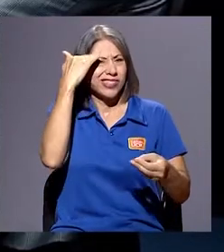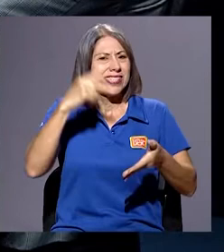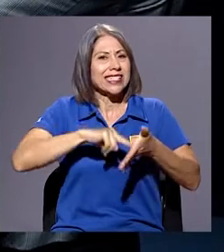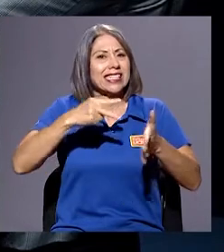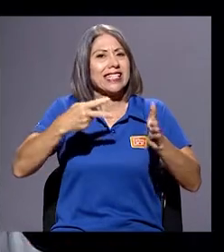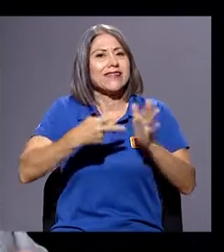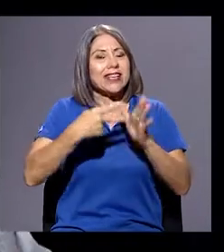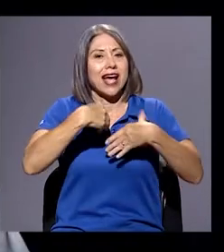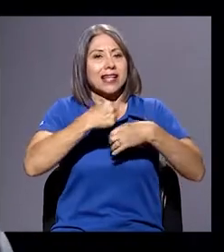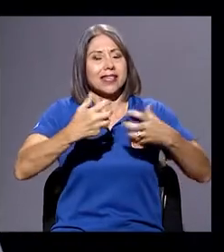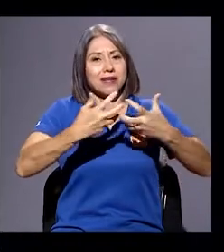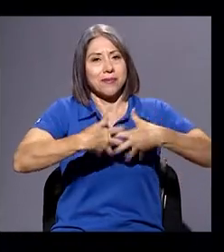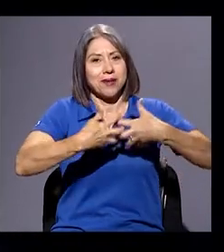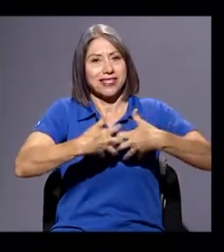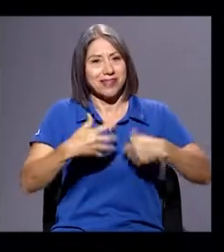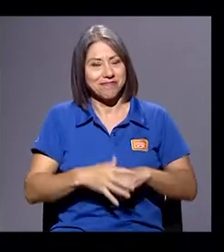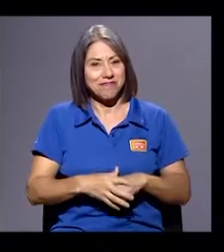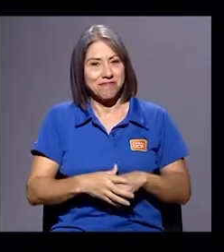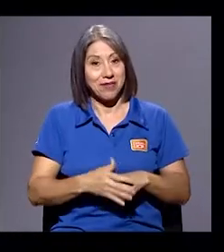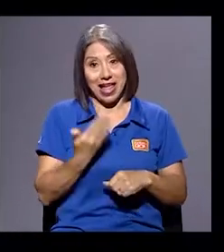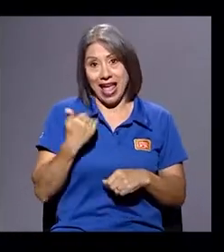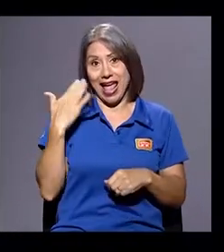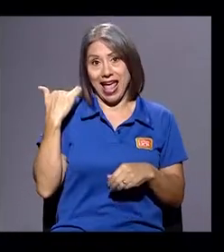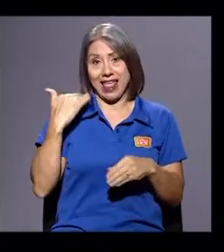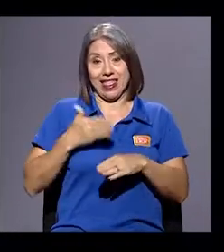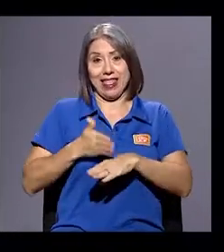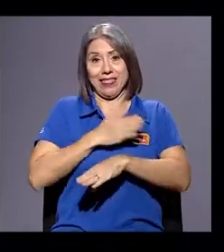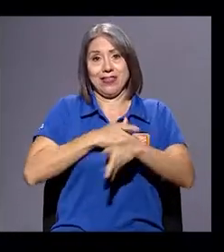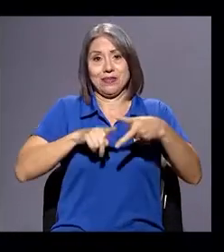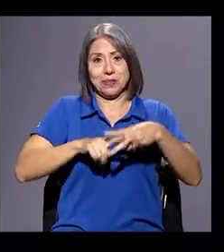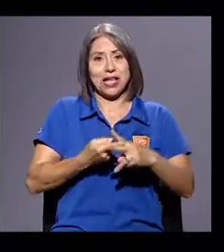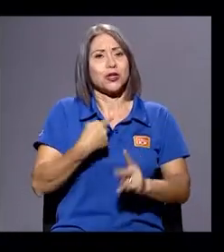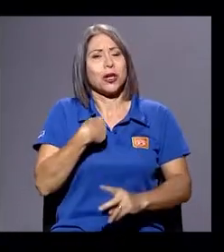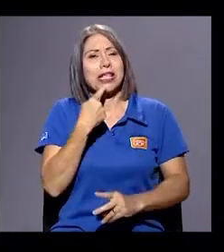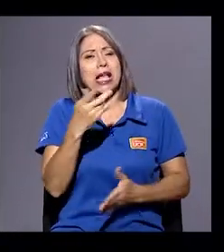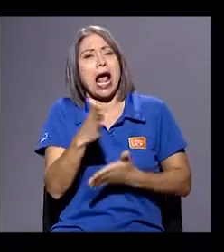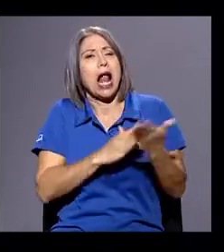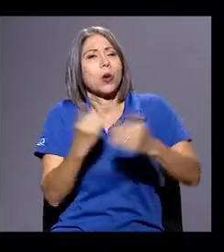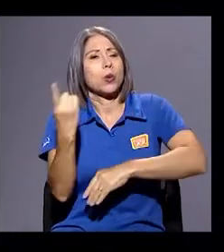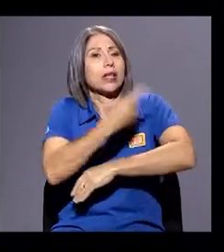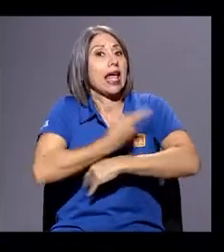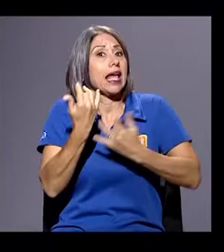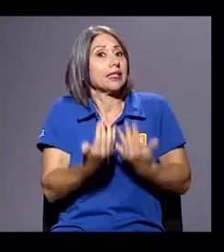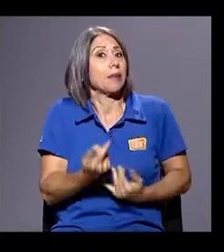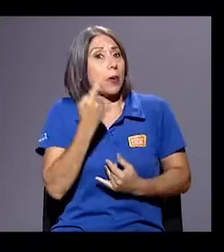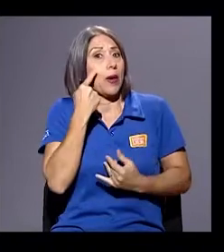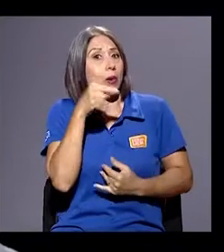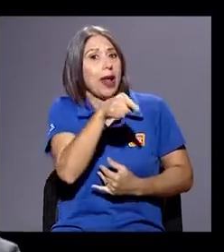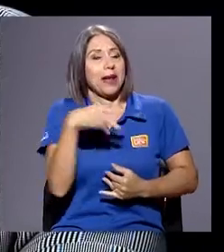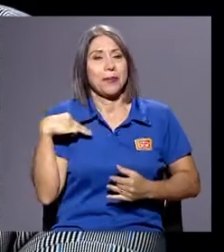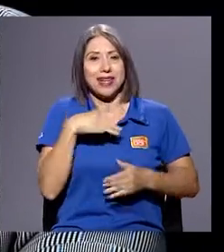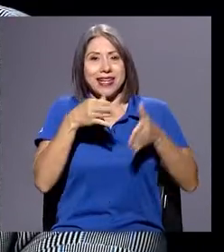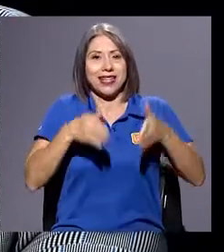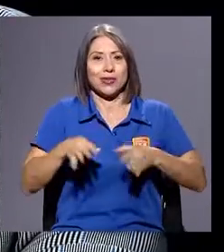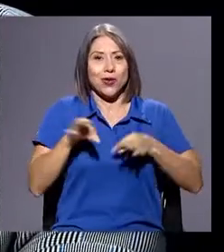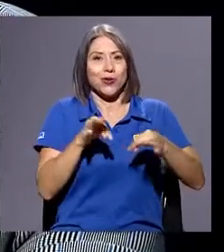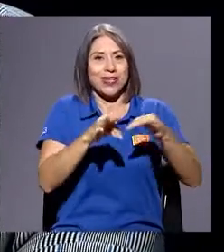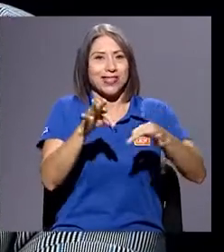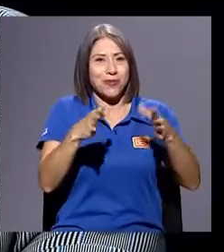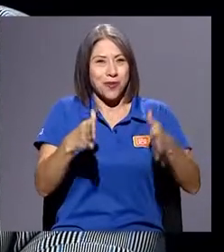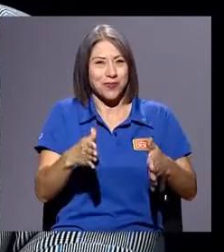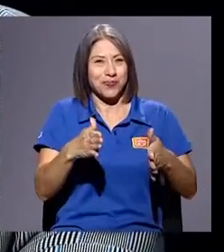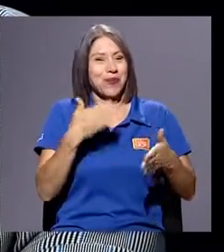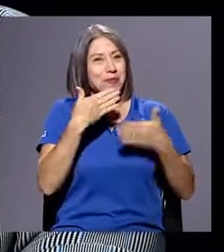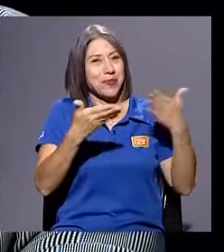Y le comentaba ahora, casualmente antes de arrancar, que algún día espero verlo ministro de Turismo, así que bienvenido, don Gustavo. No, muchas gracias, Marlon, por tenerme